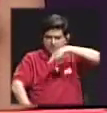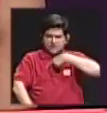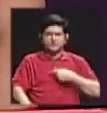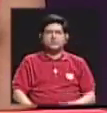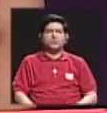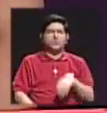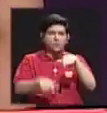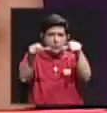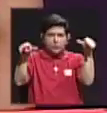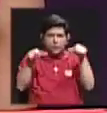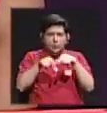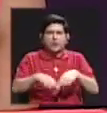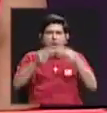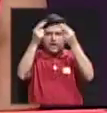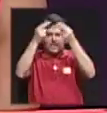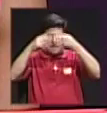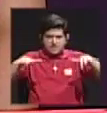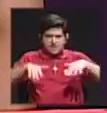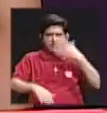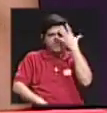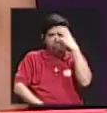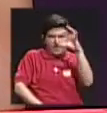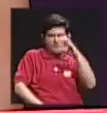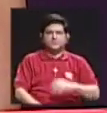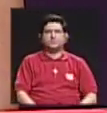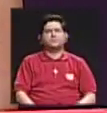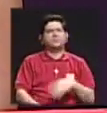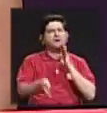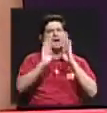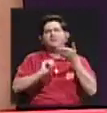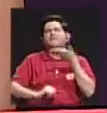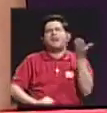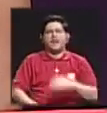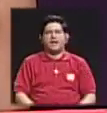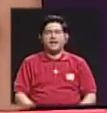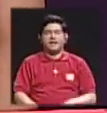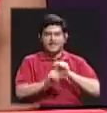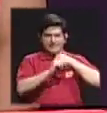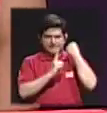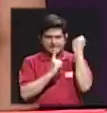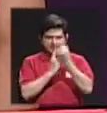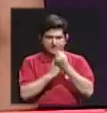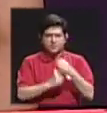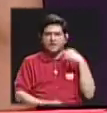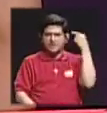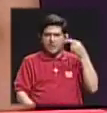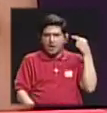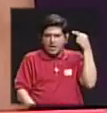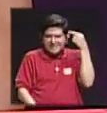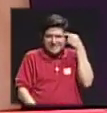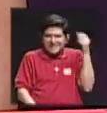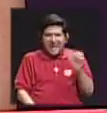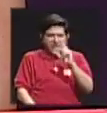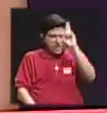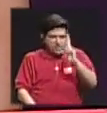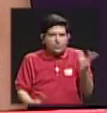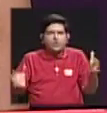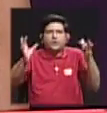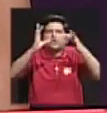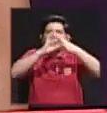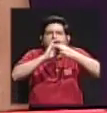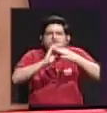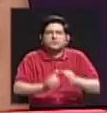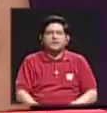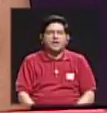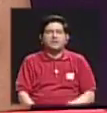través de nuestra página de Facebook. Estamos hablando de la condición del Estado costarricense en relación